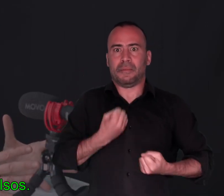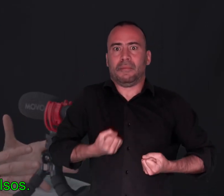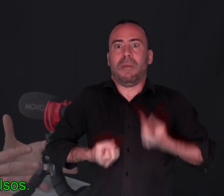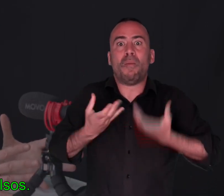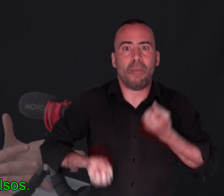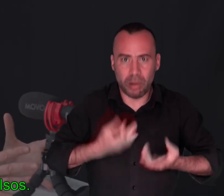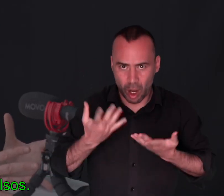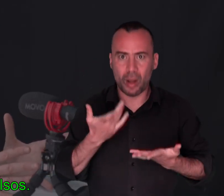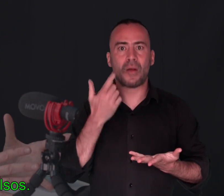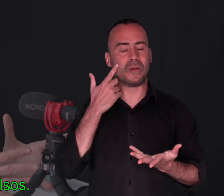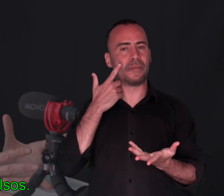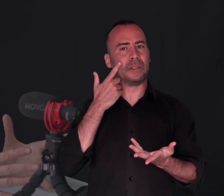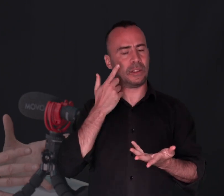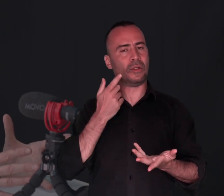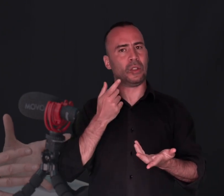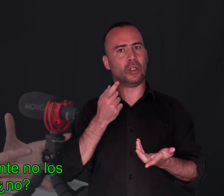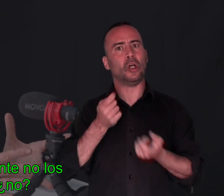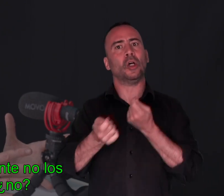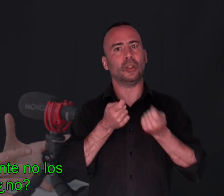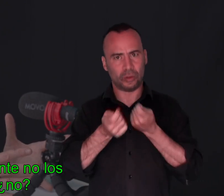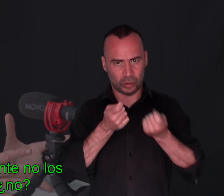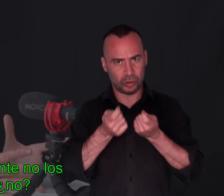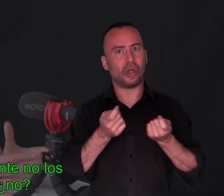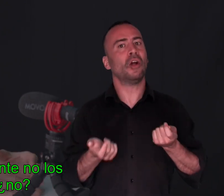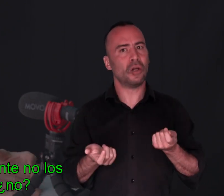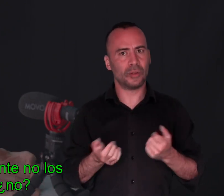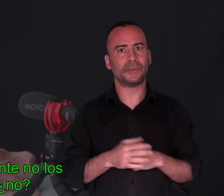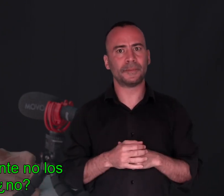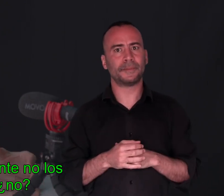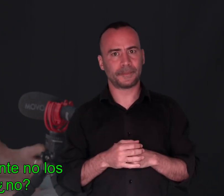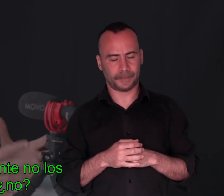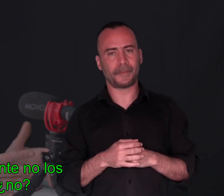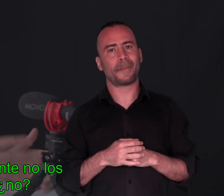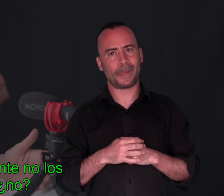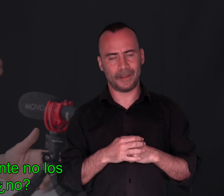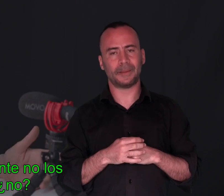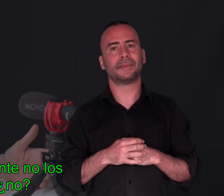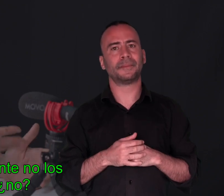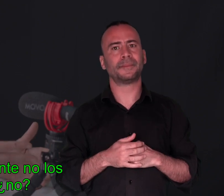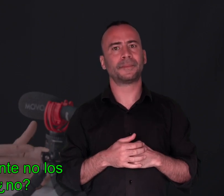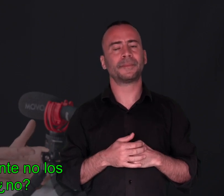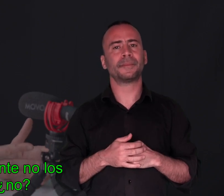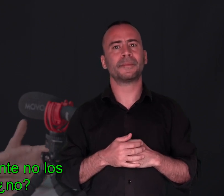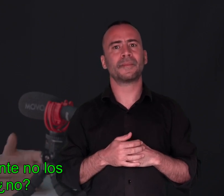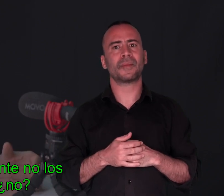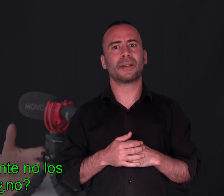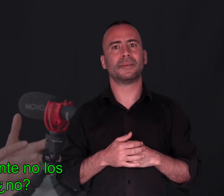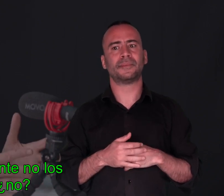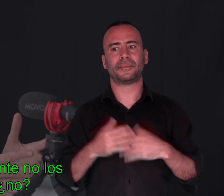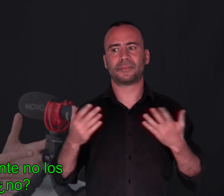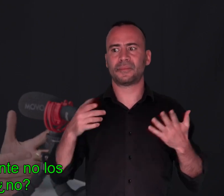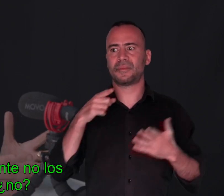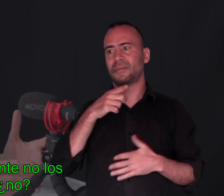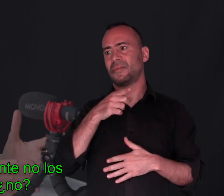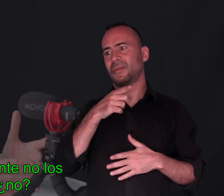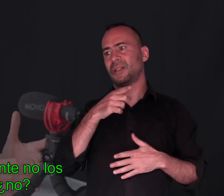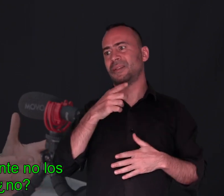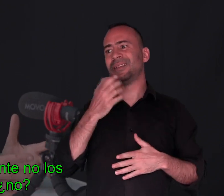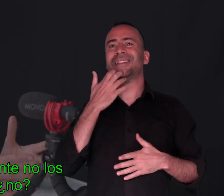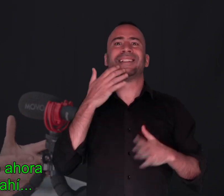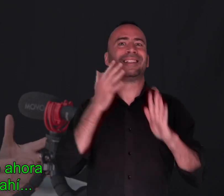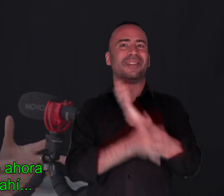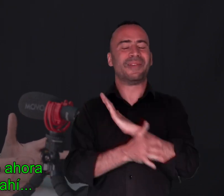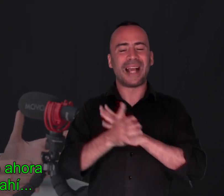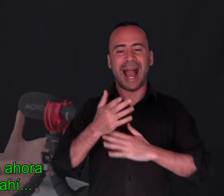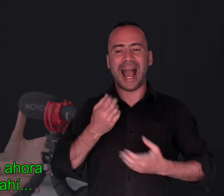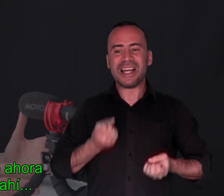Y los impulsos no que que normalmente no los no los no los filtramos no los hacemos No